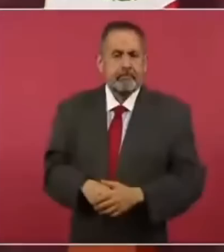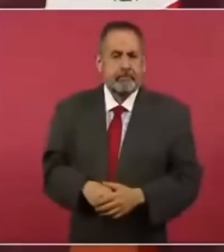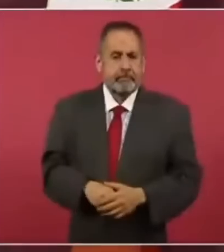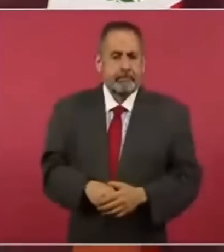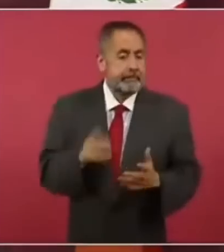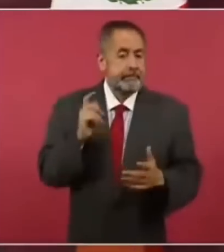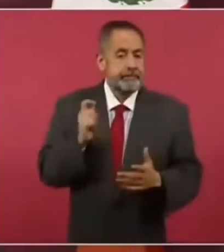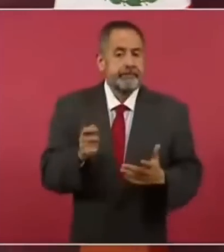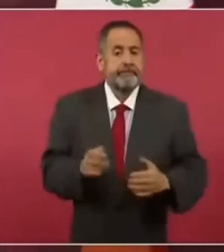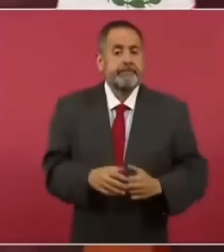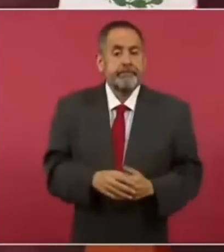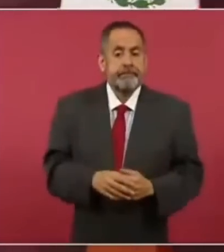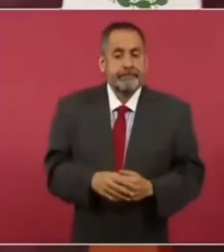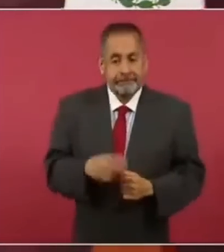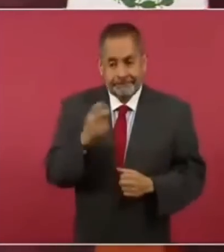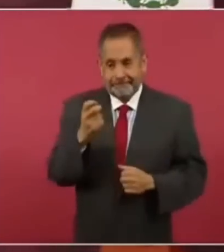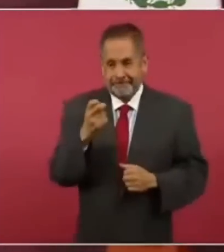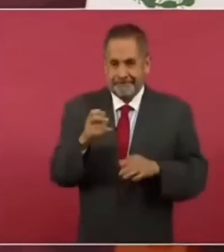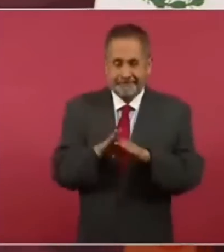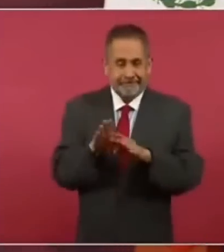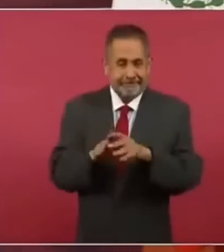Nada más que eso